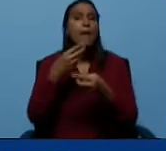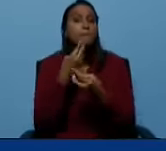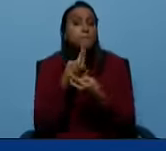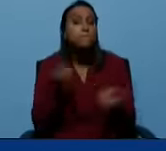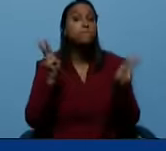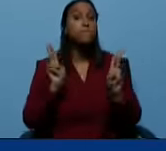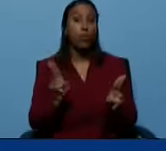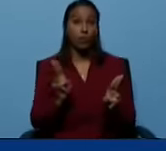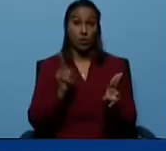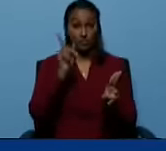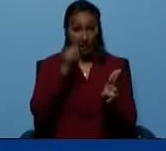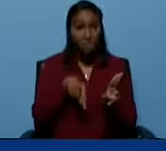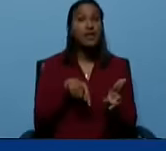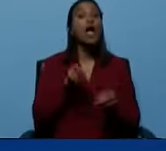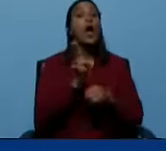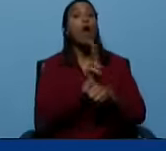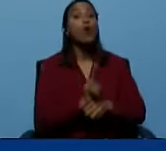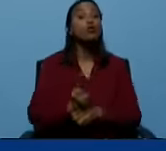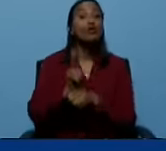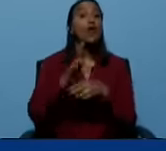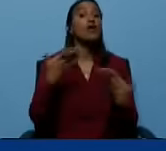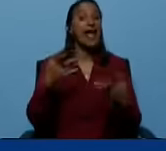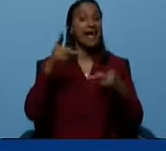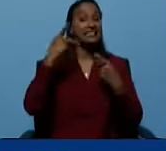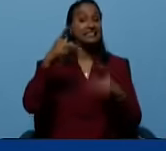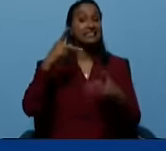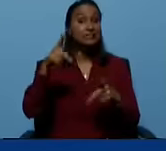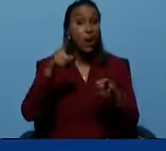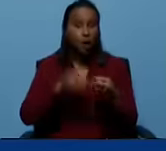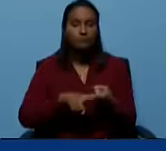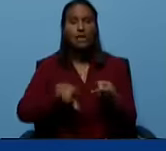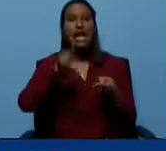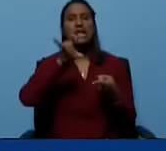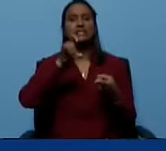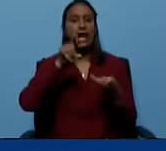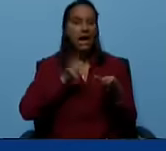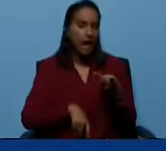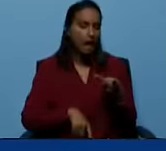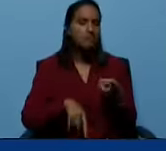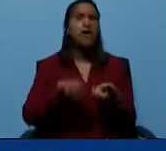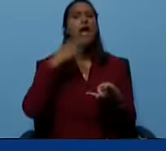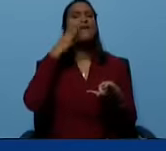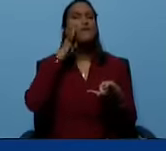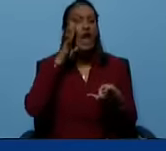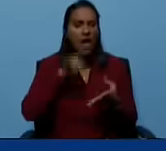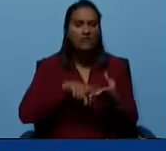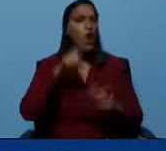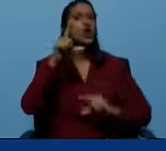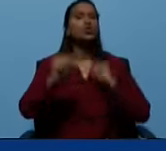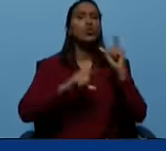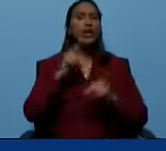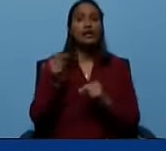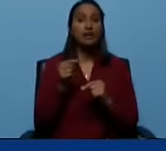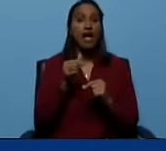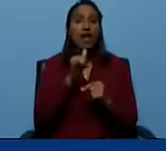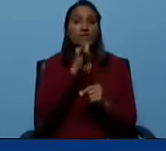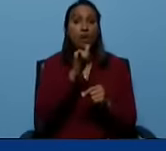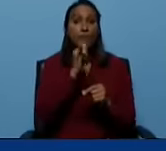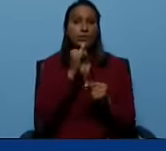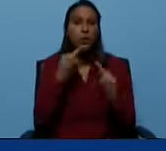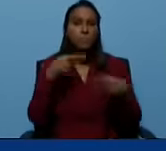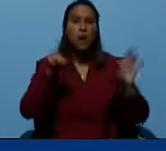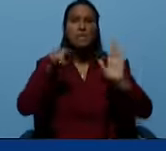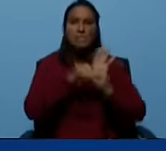el ataque cibernético a través de TikTok, Instagram, Facebook y Twitter para envenenar la mente de